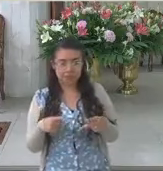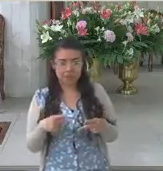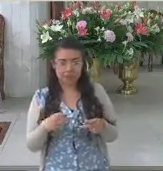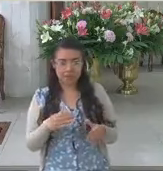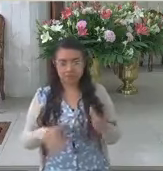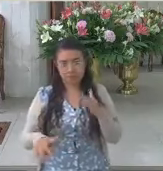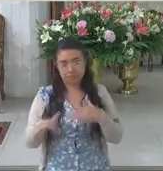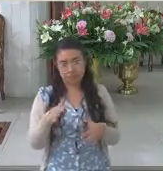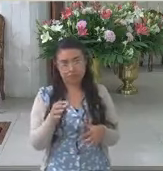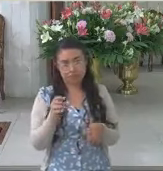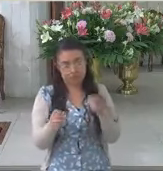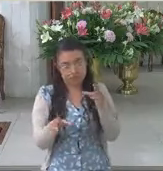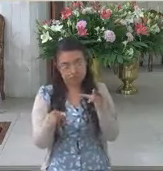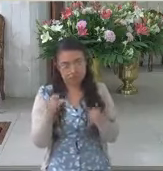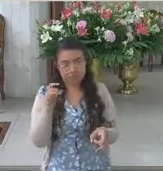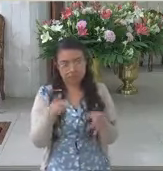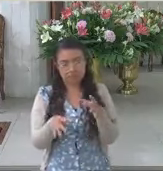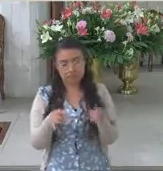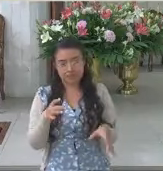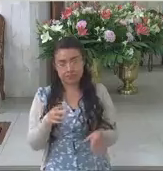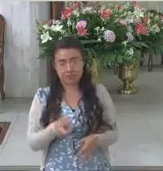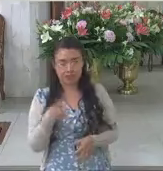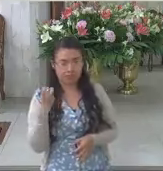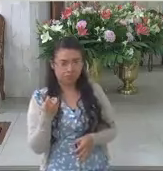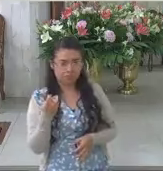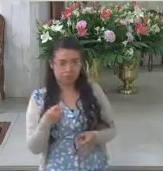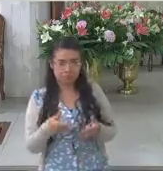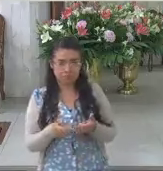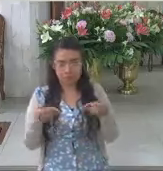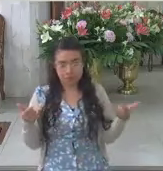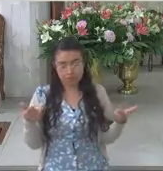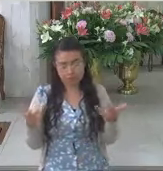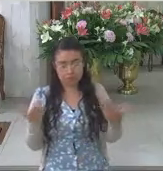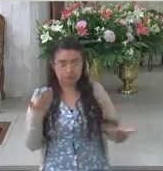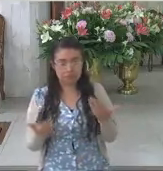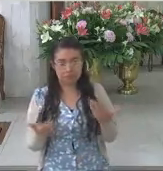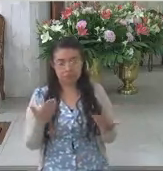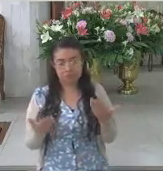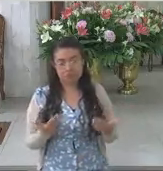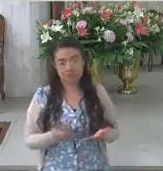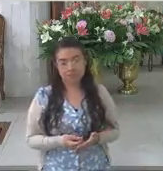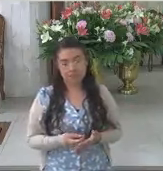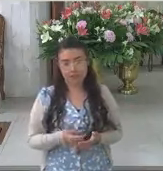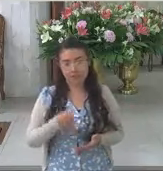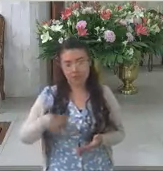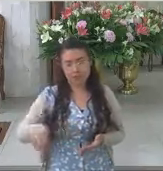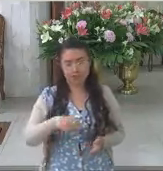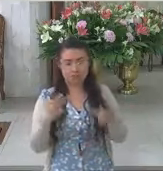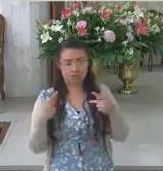relación con la parábola nadie que va Air que va a ser guerra va a sus